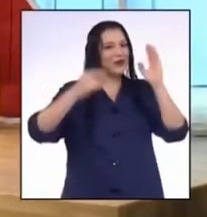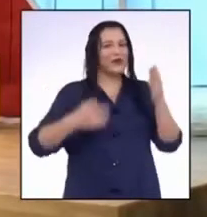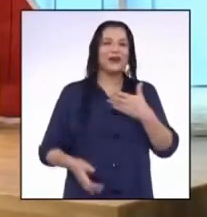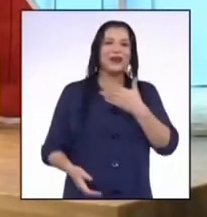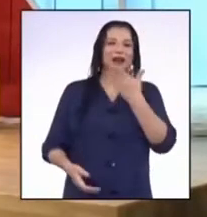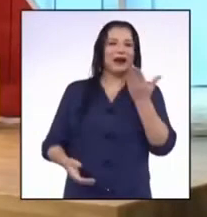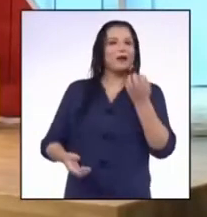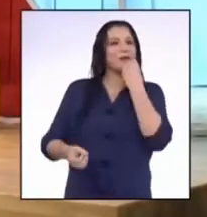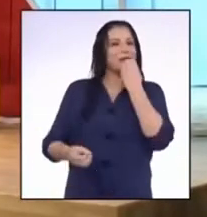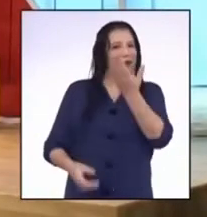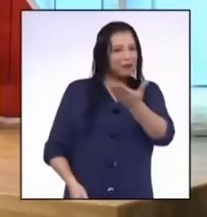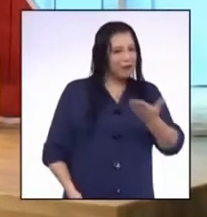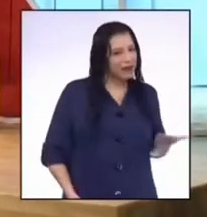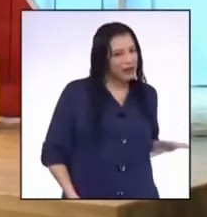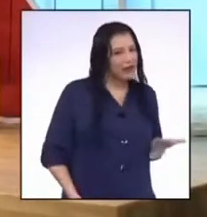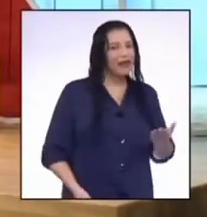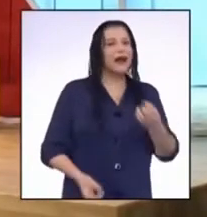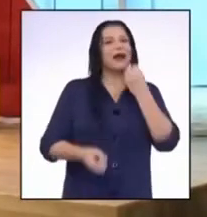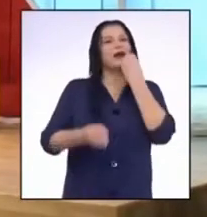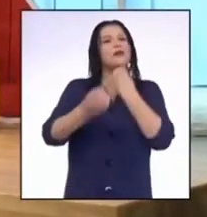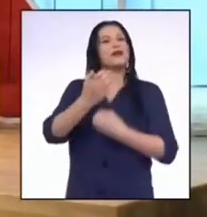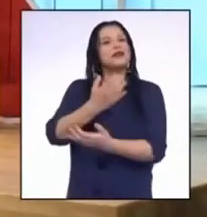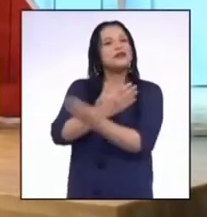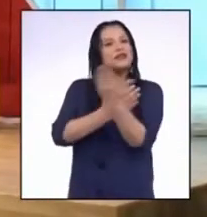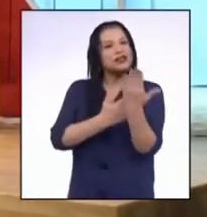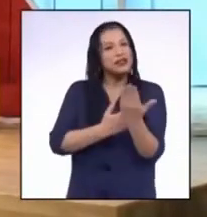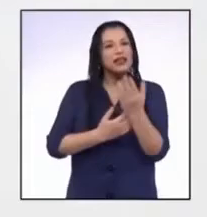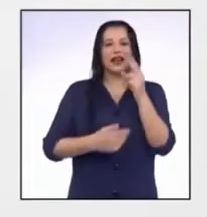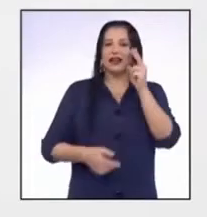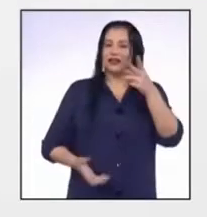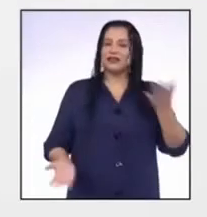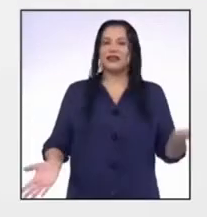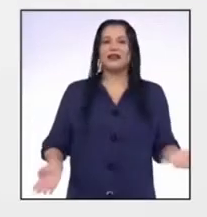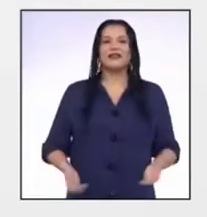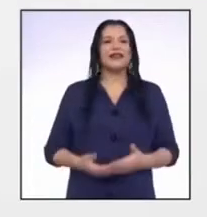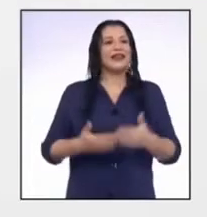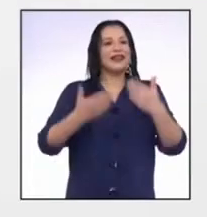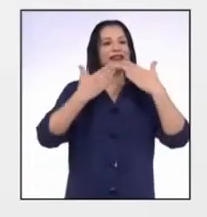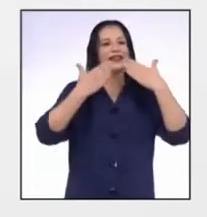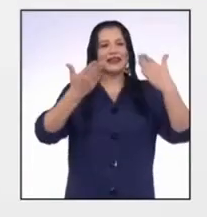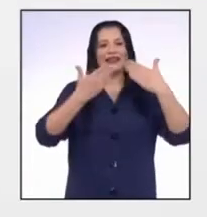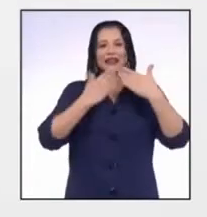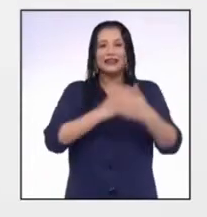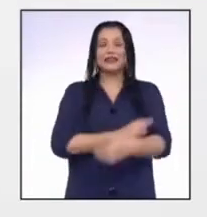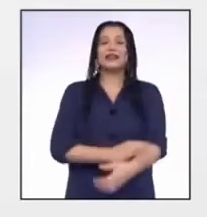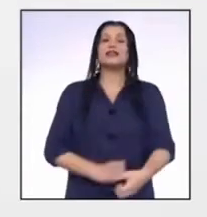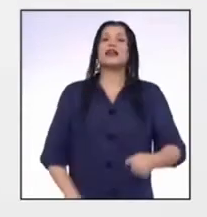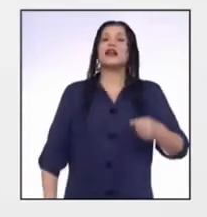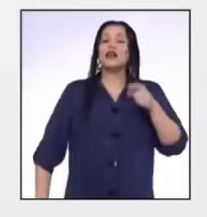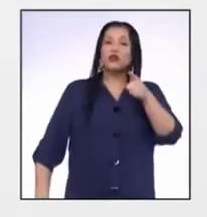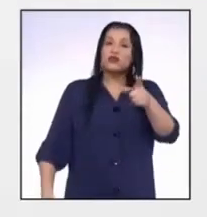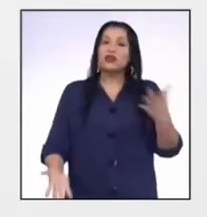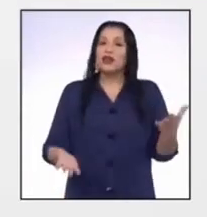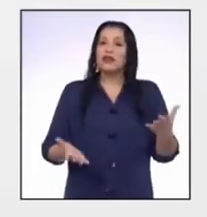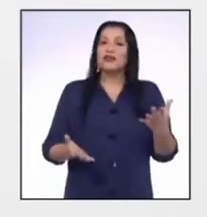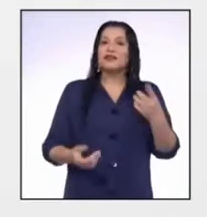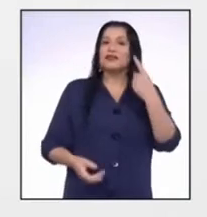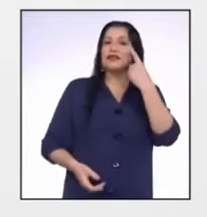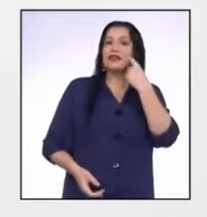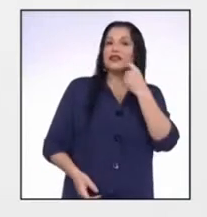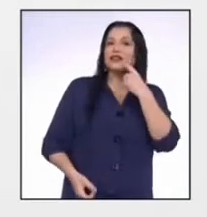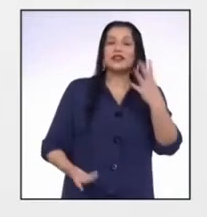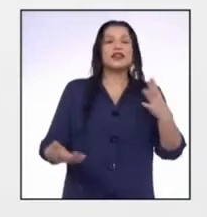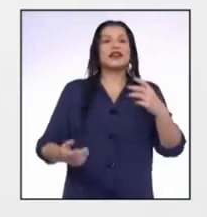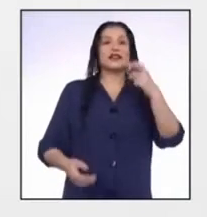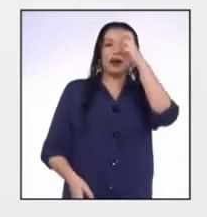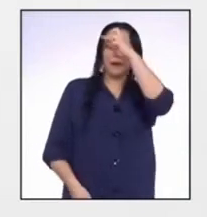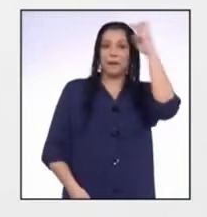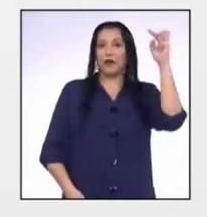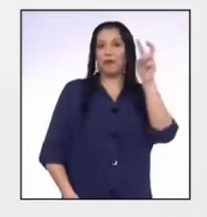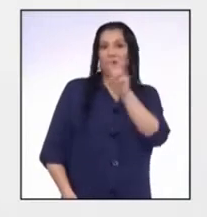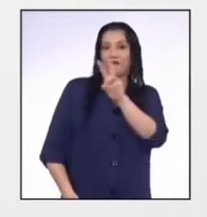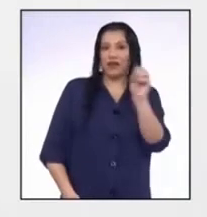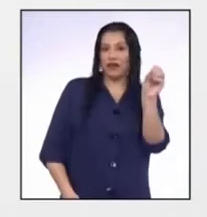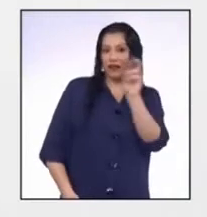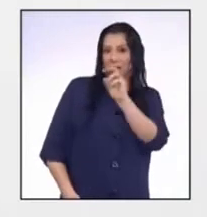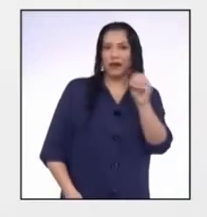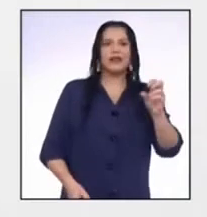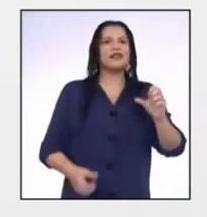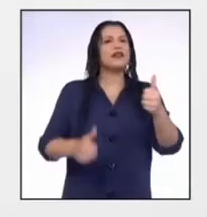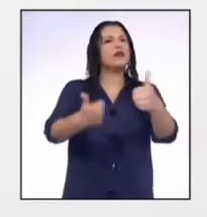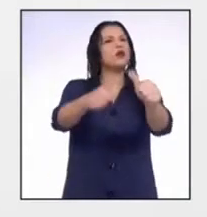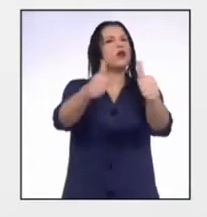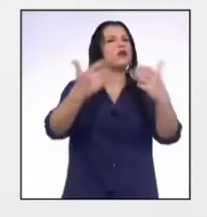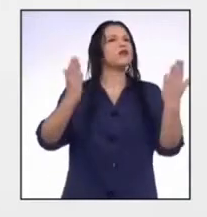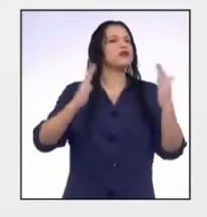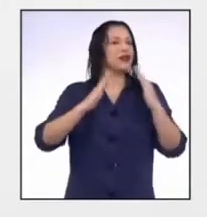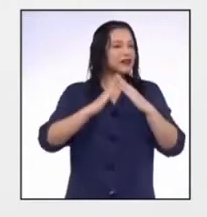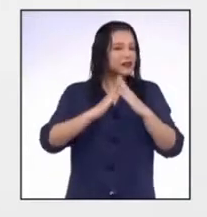Betsy, bienvenida. Buenos días, profesora, bienvenida. Gracias. ¿Y ustedes, chicas y chicos de la promo 2020, cómo están en